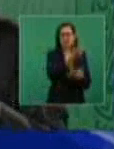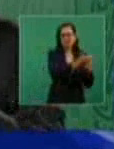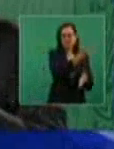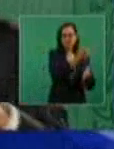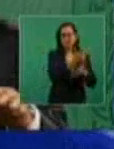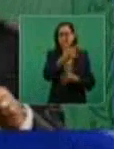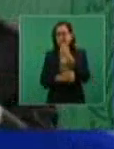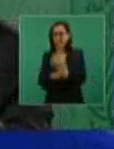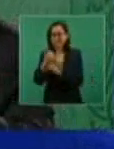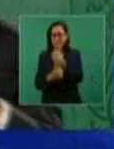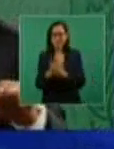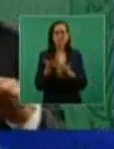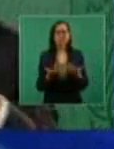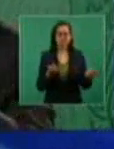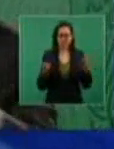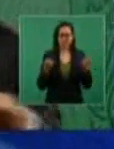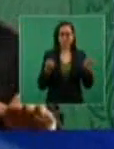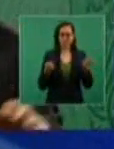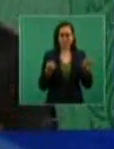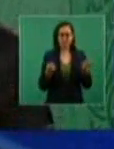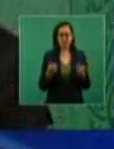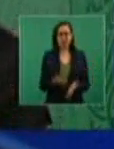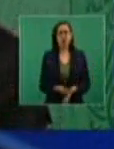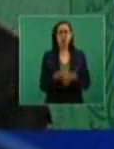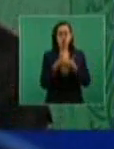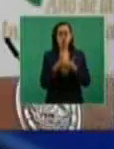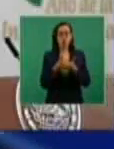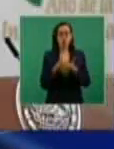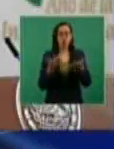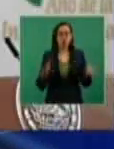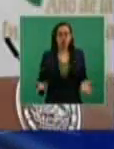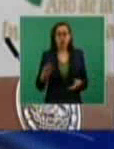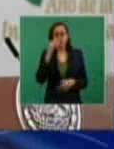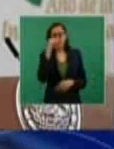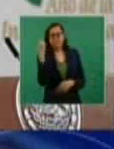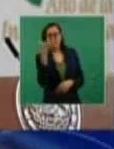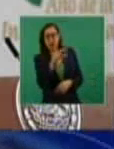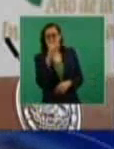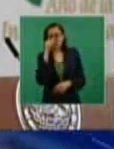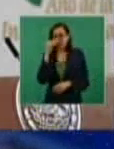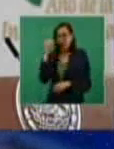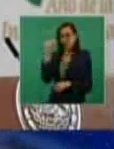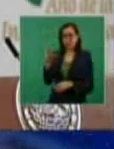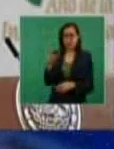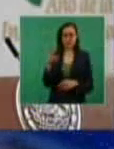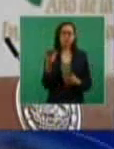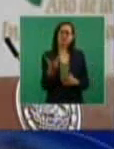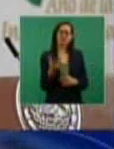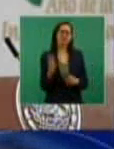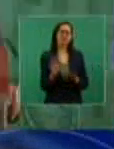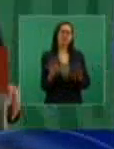gobierno incurre en lo que se pueda conceptualizar como propaganda gubernamental? Bueno,